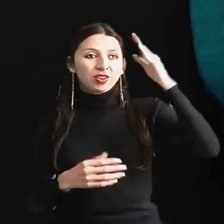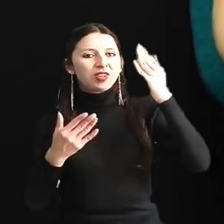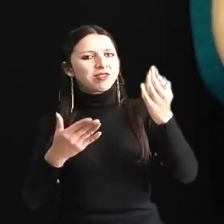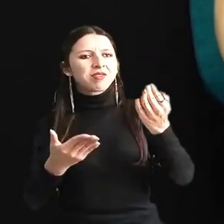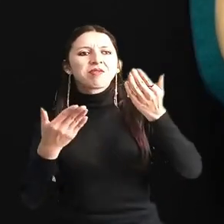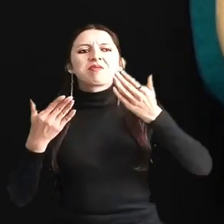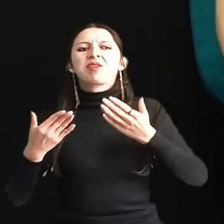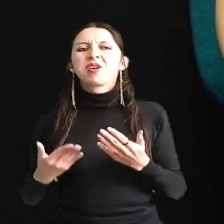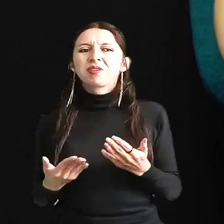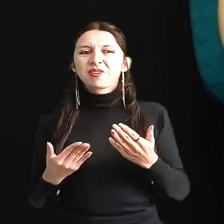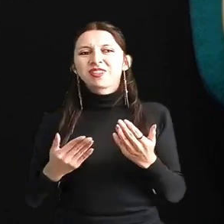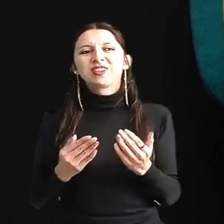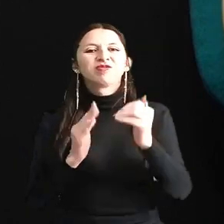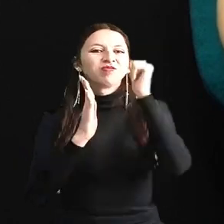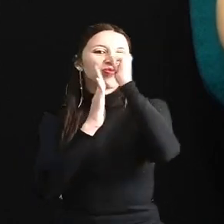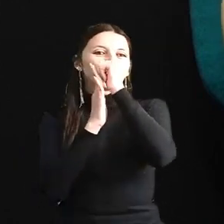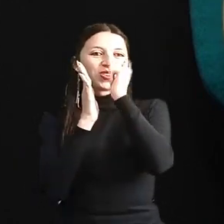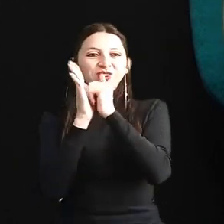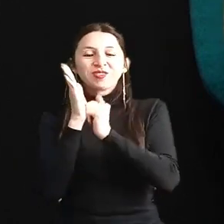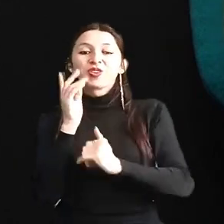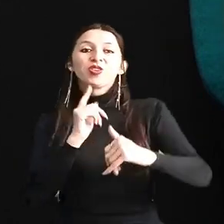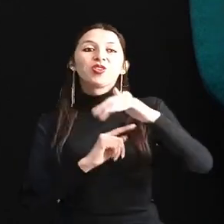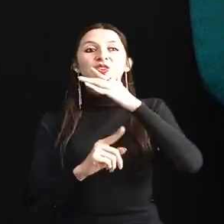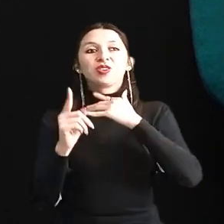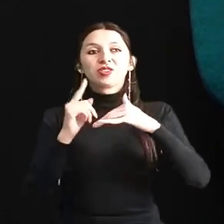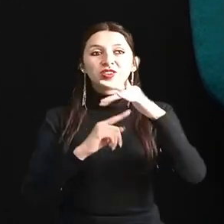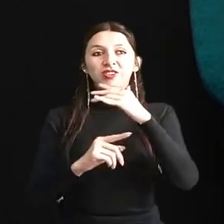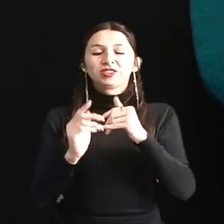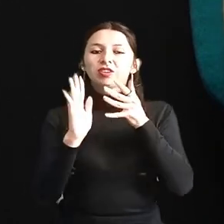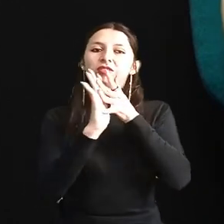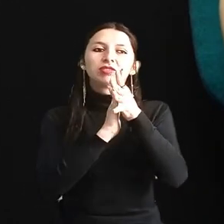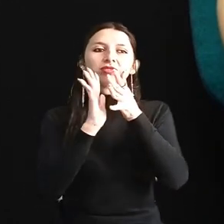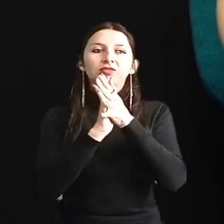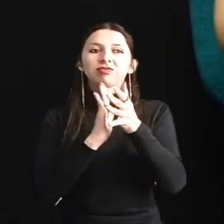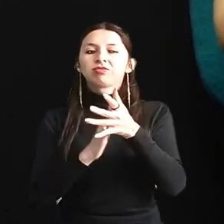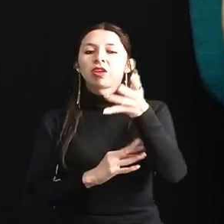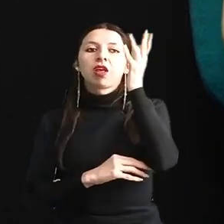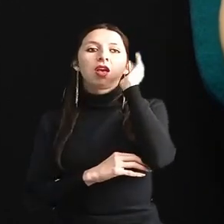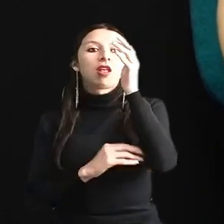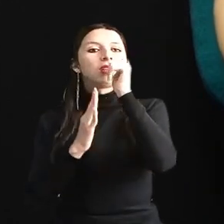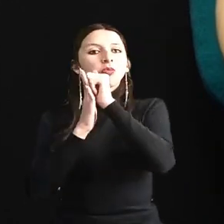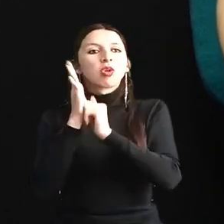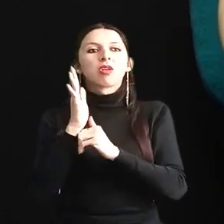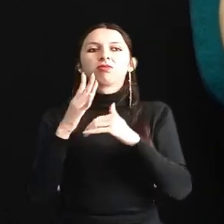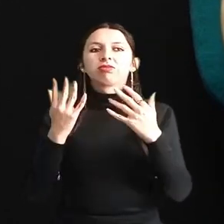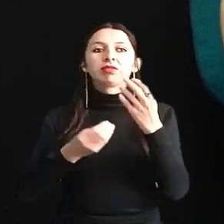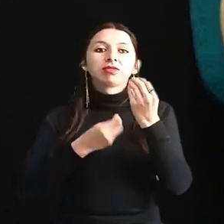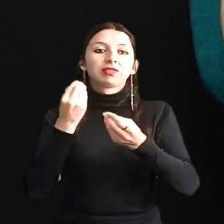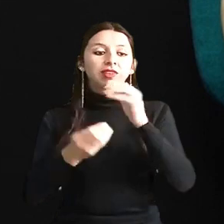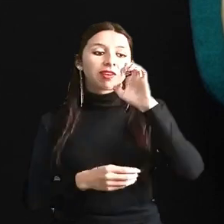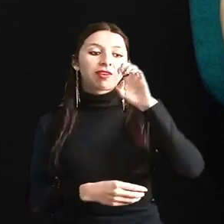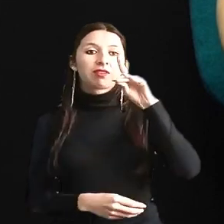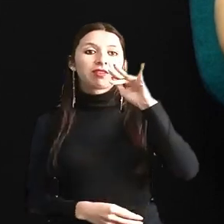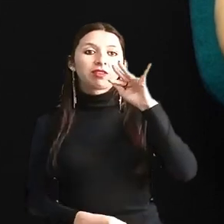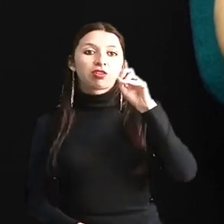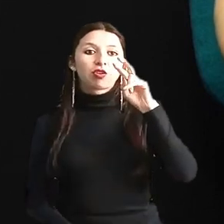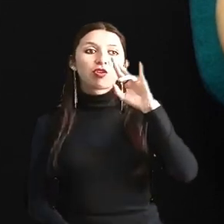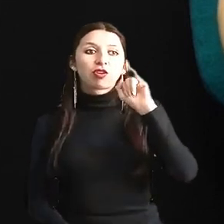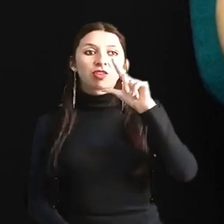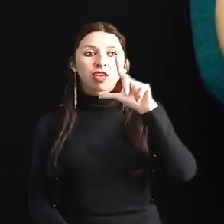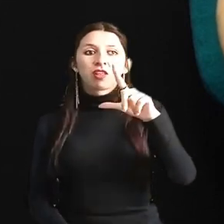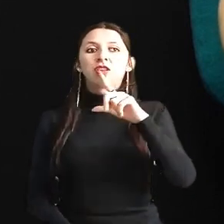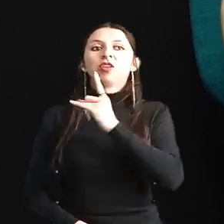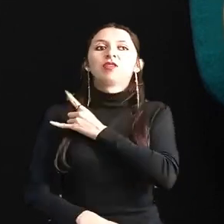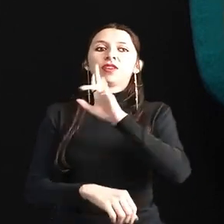Hola les damos la cordial bienvenida nuevamente a contexto y oralidad este programa realizado por la editorial Universidad